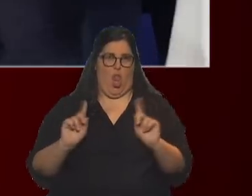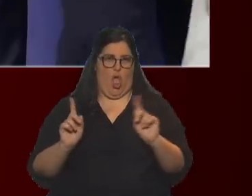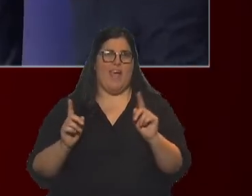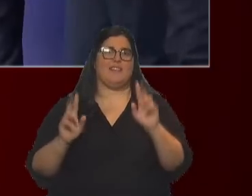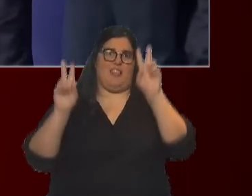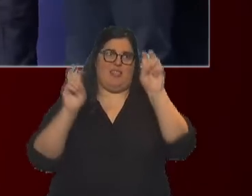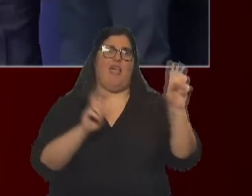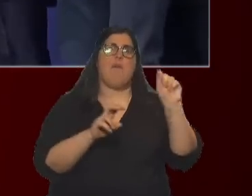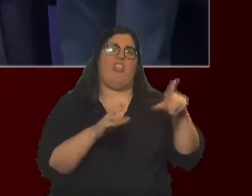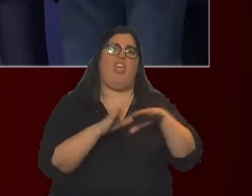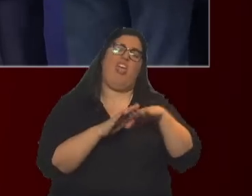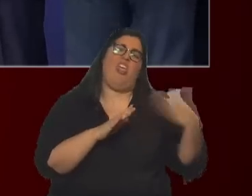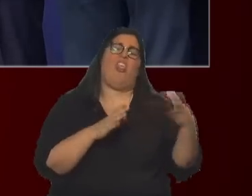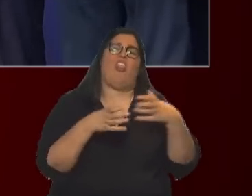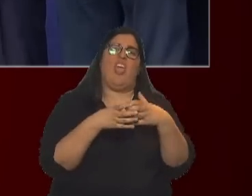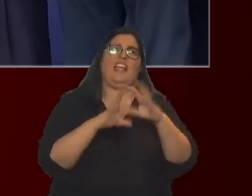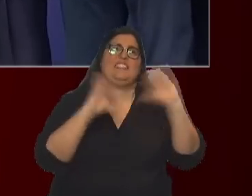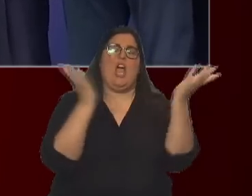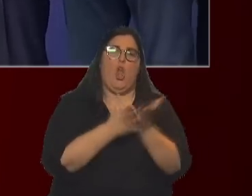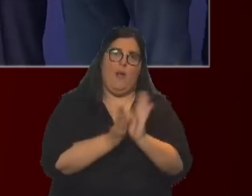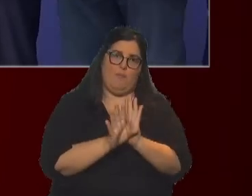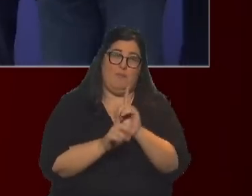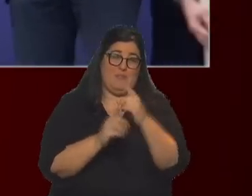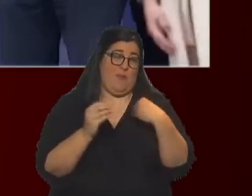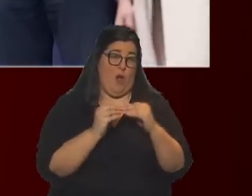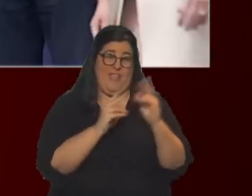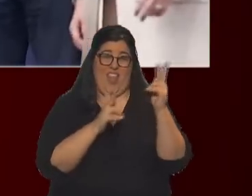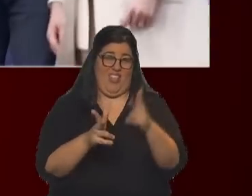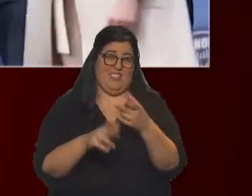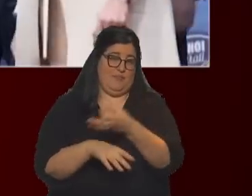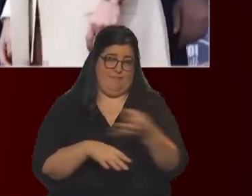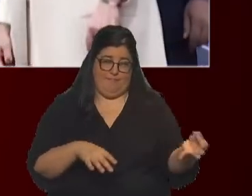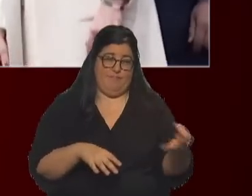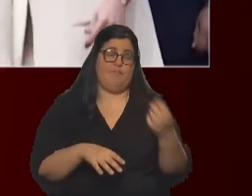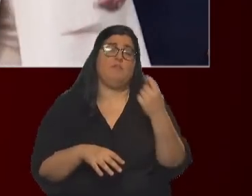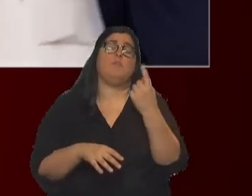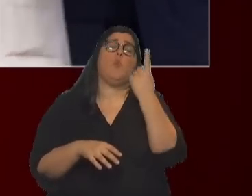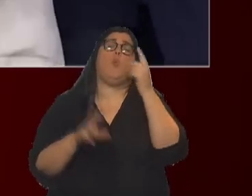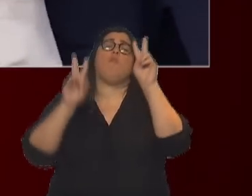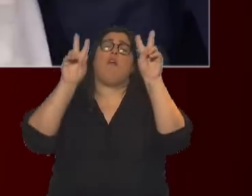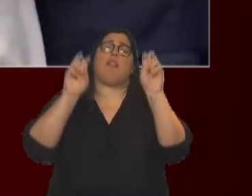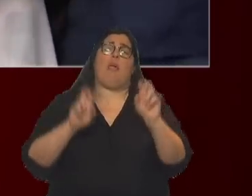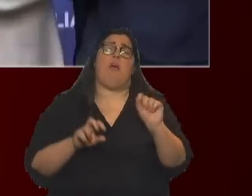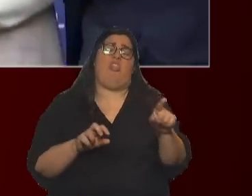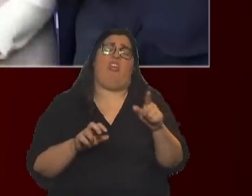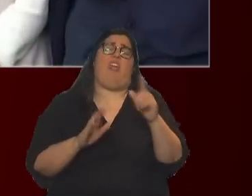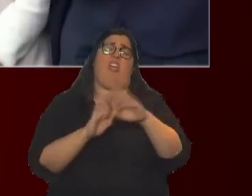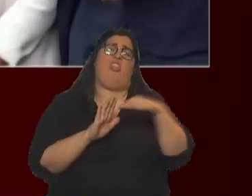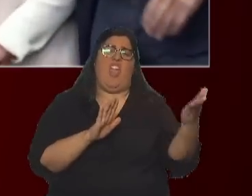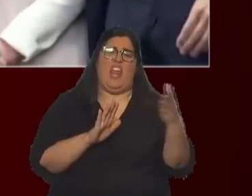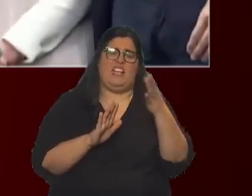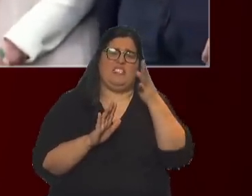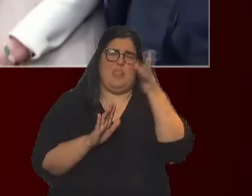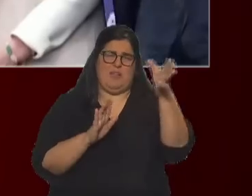global, ¿no? Por eso decía que creo que Alejandra dio la tecla en ese sentido. Hay una agenda de las derechas que se está corriendo hacia las extremas